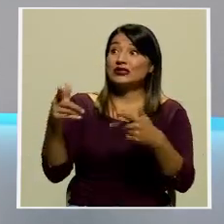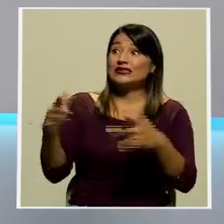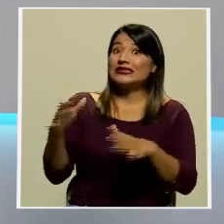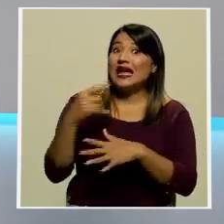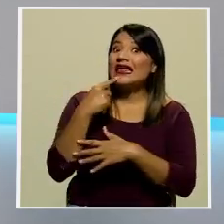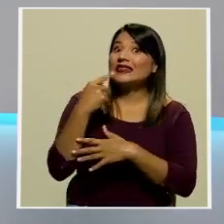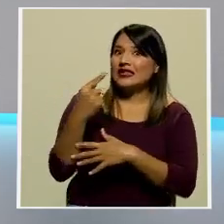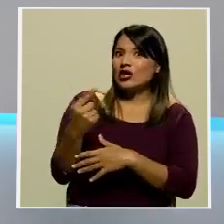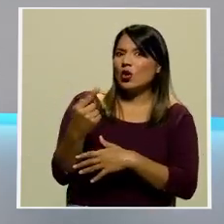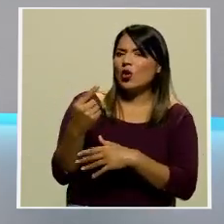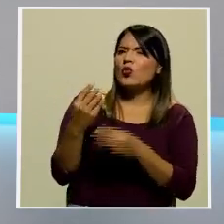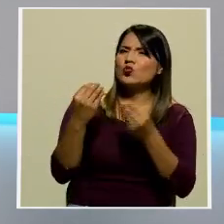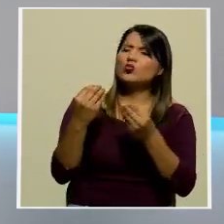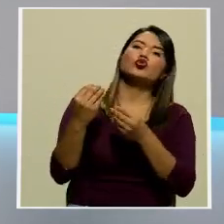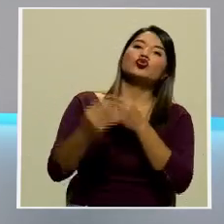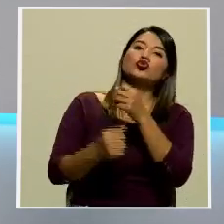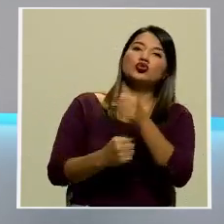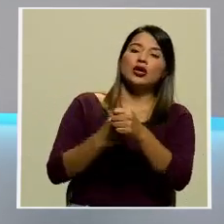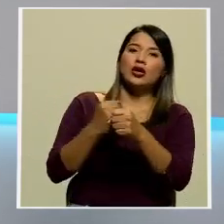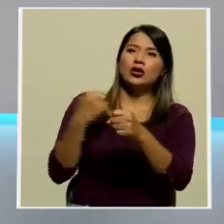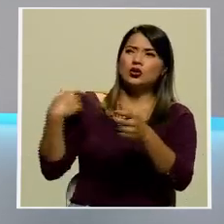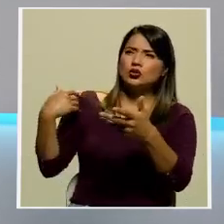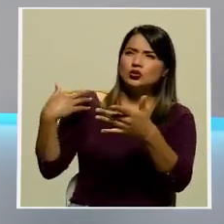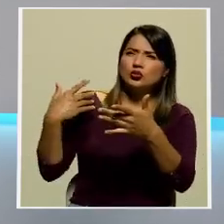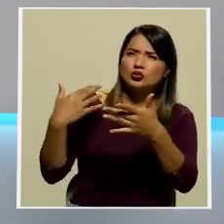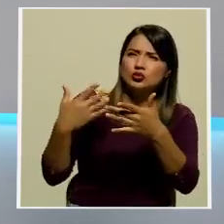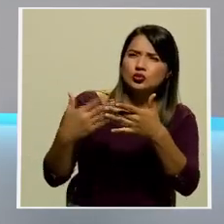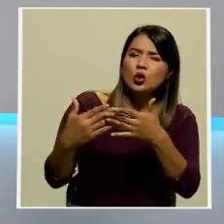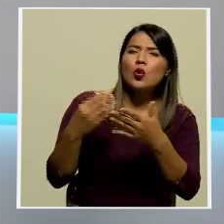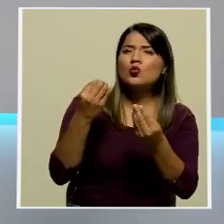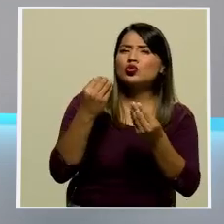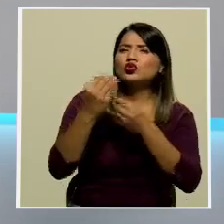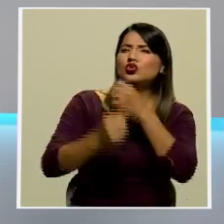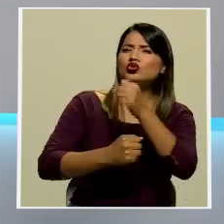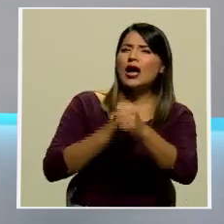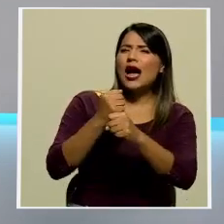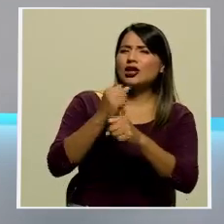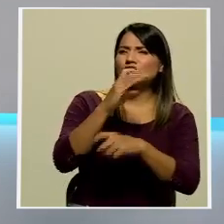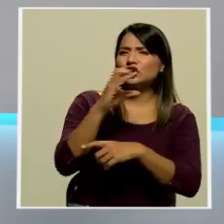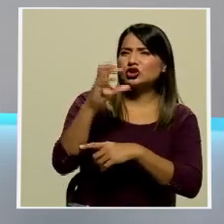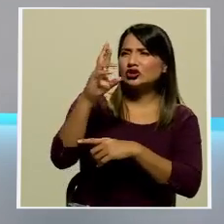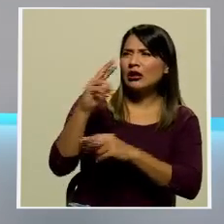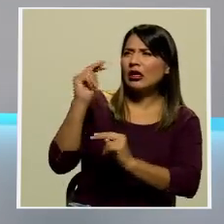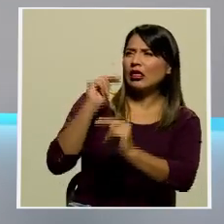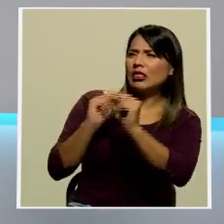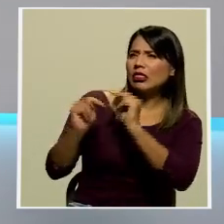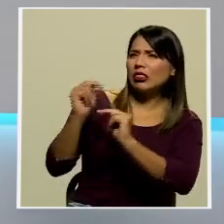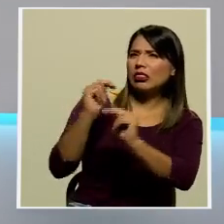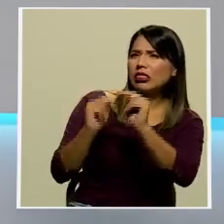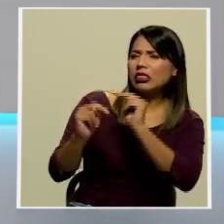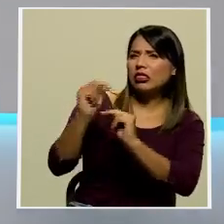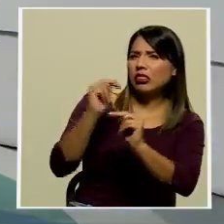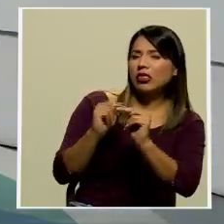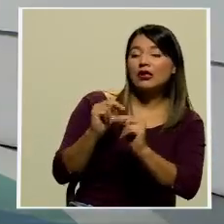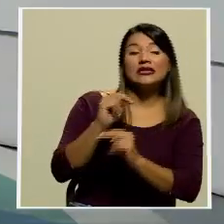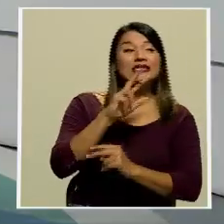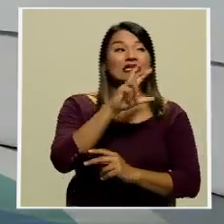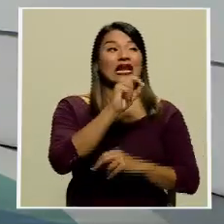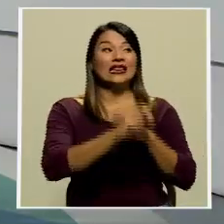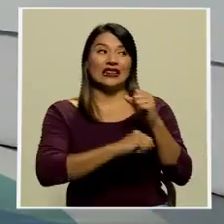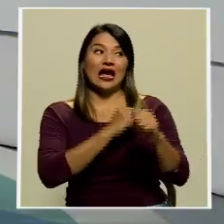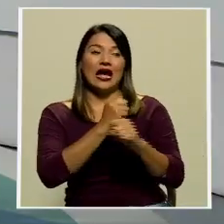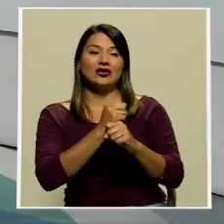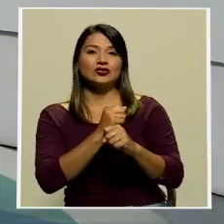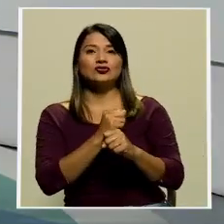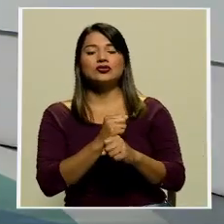son varios años que Costa Rica no negocia con el fondo, si no me equivoco, desde 1991, ¿es así, verdad? 30 años. 30 años. 30 años.